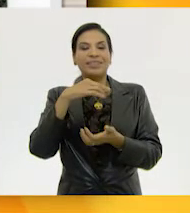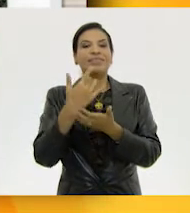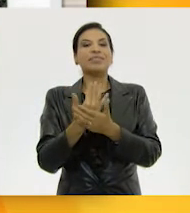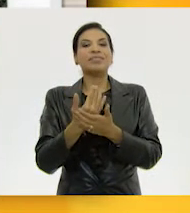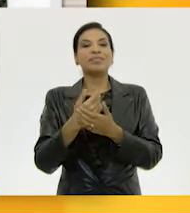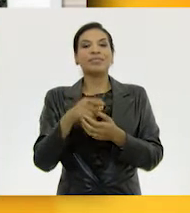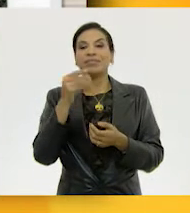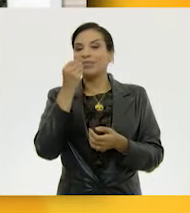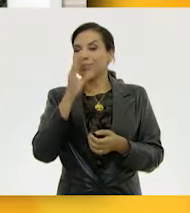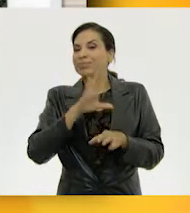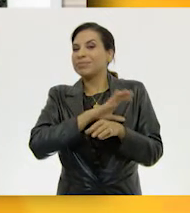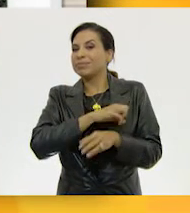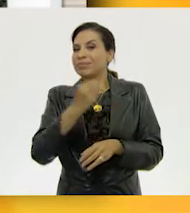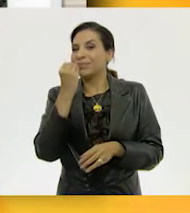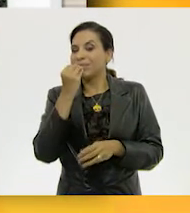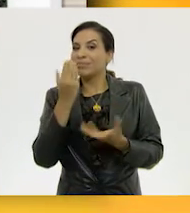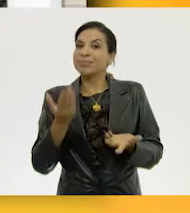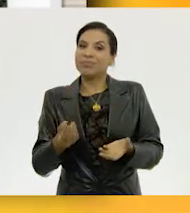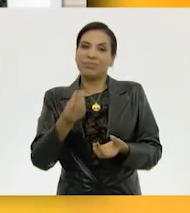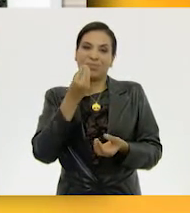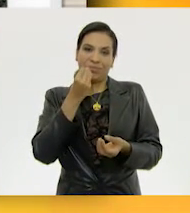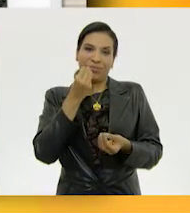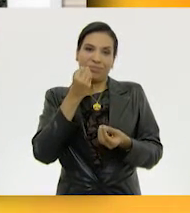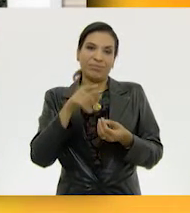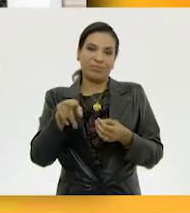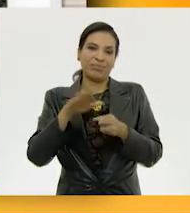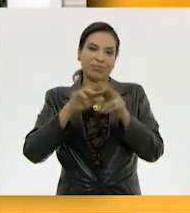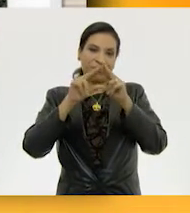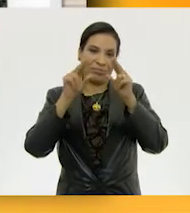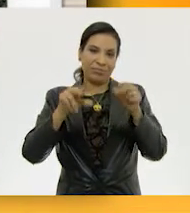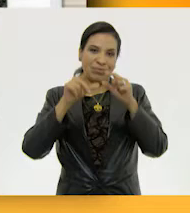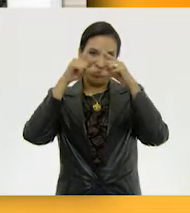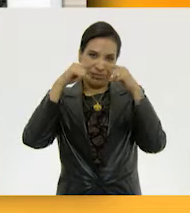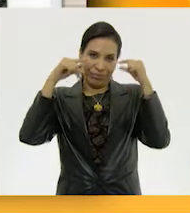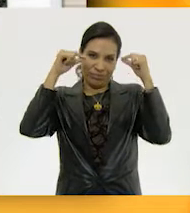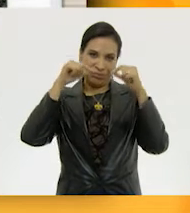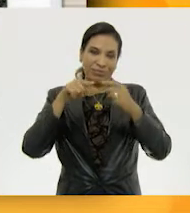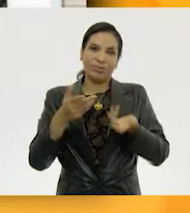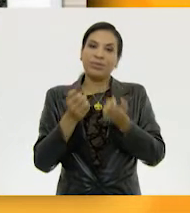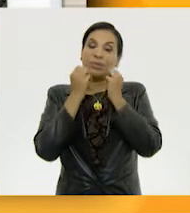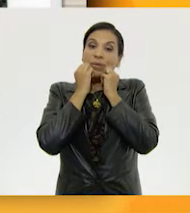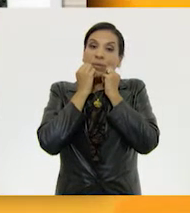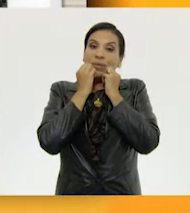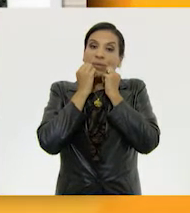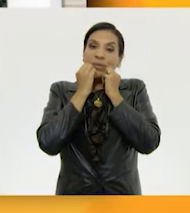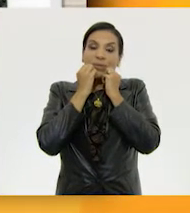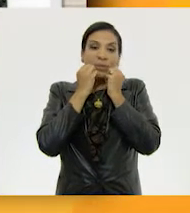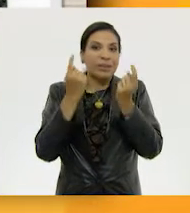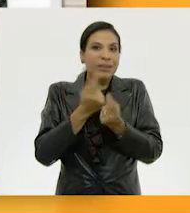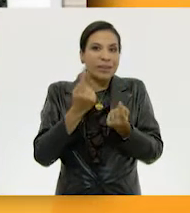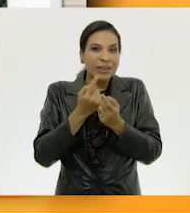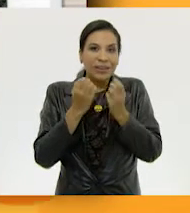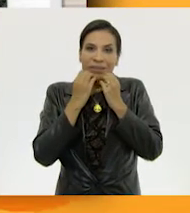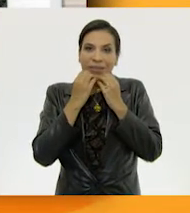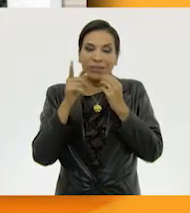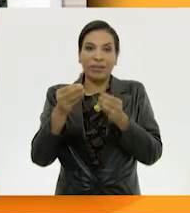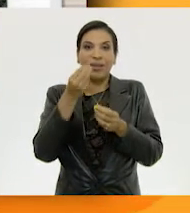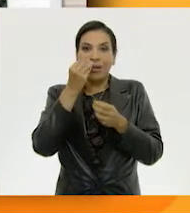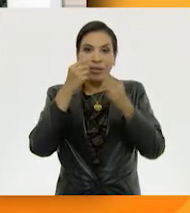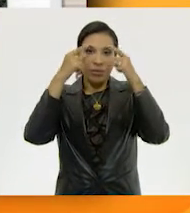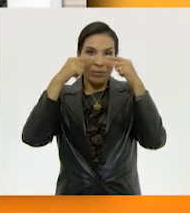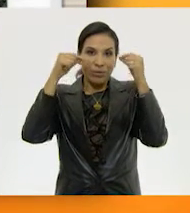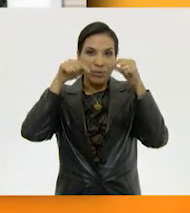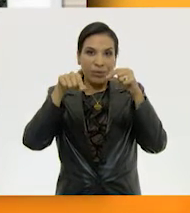y su plato favorito es la nieve de lechuza. ¿Qué? ¿La nieve